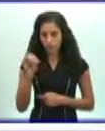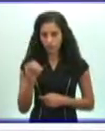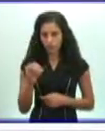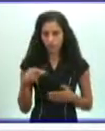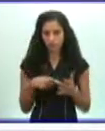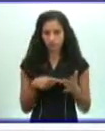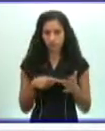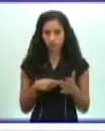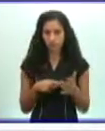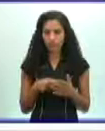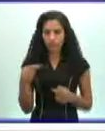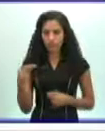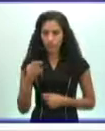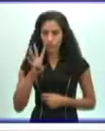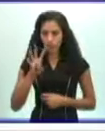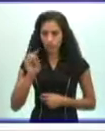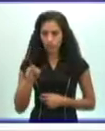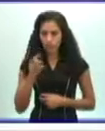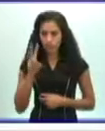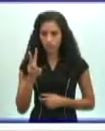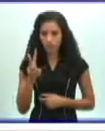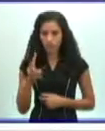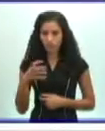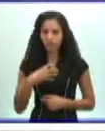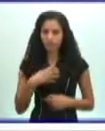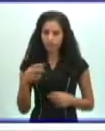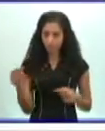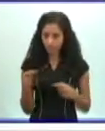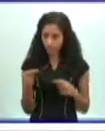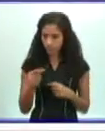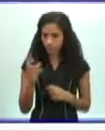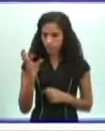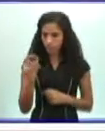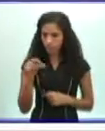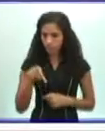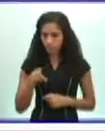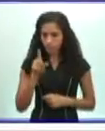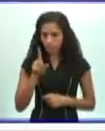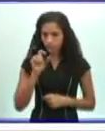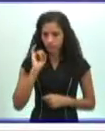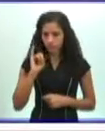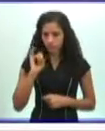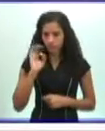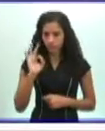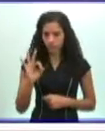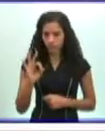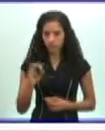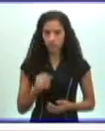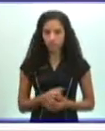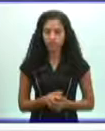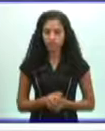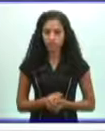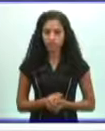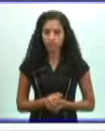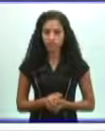menos 4,2 hemos obtenido igual resultado.